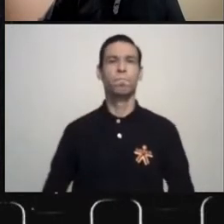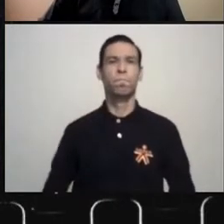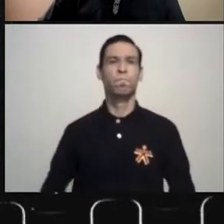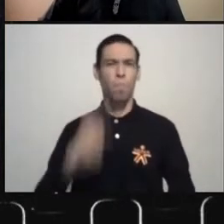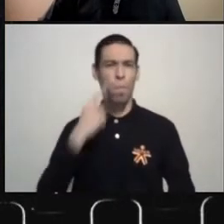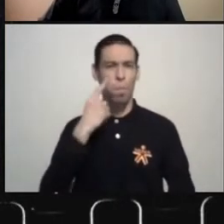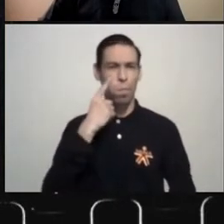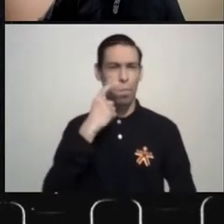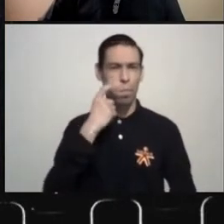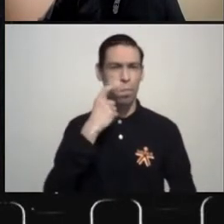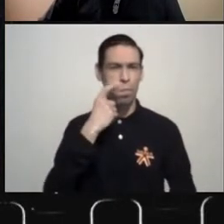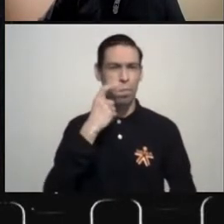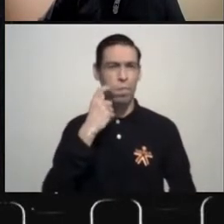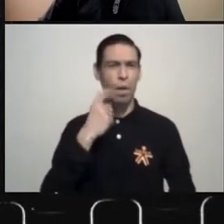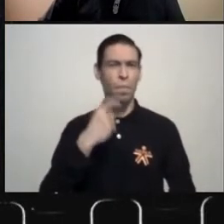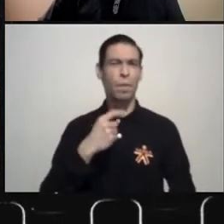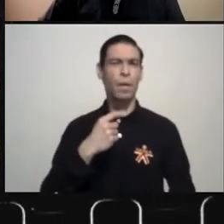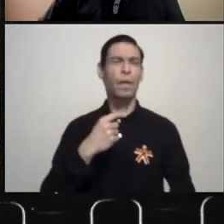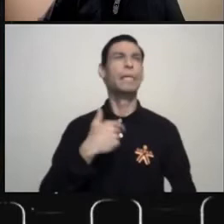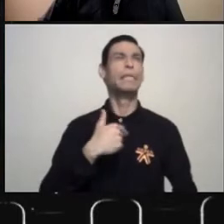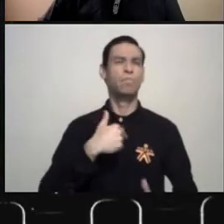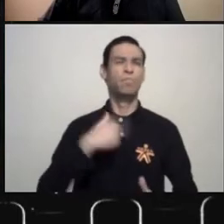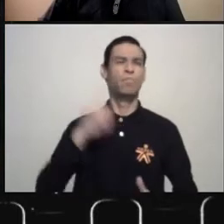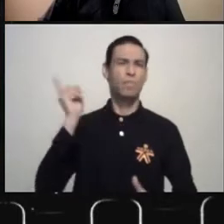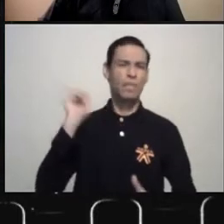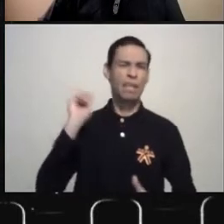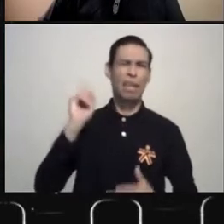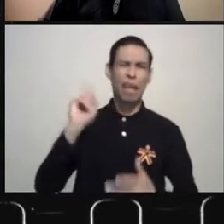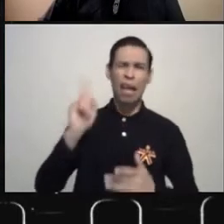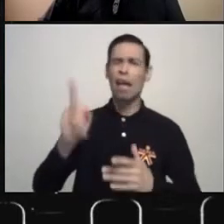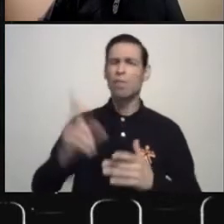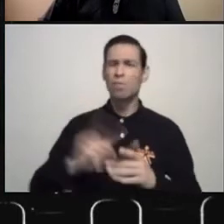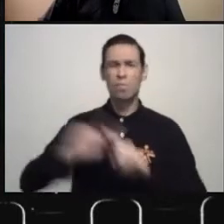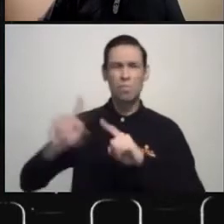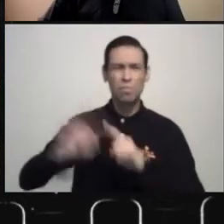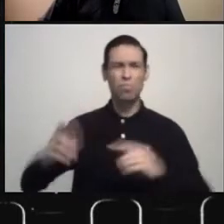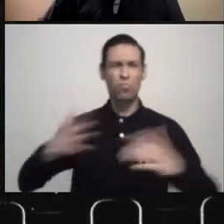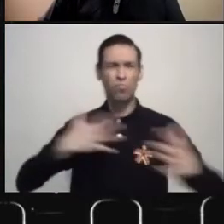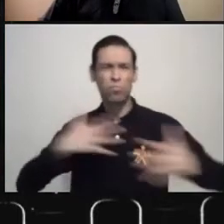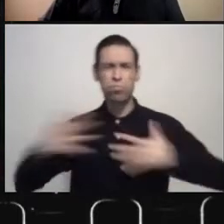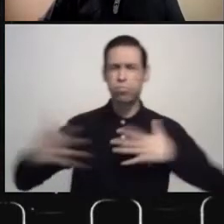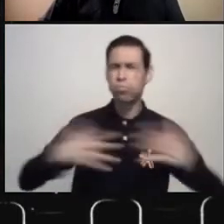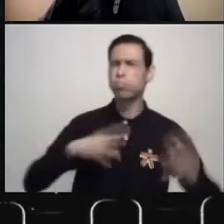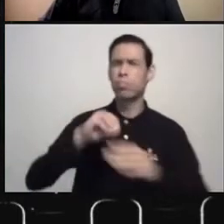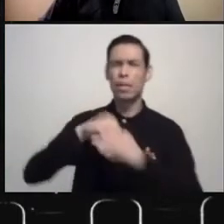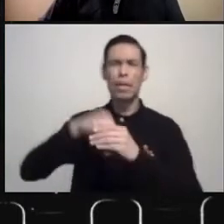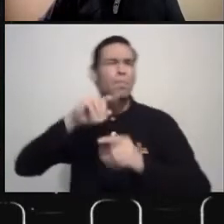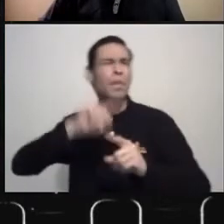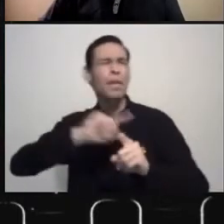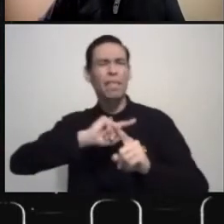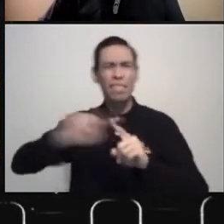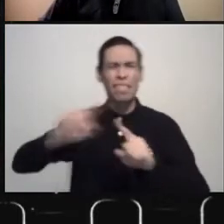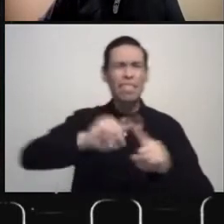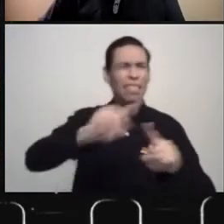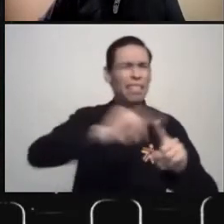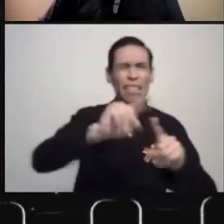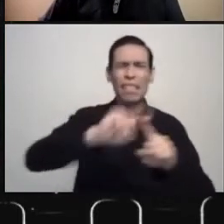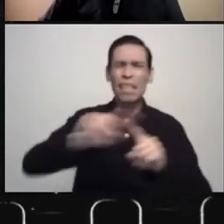varias cosas en los 80s y en los 90s, más de Décimo Grado, trabajó mucho para Punch Televisión cuando existía Punch.